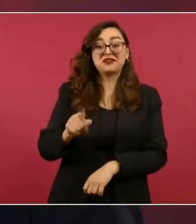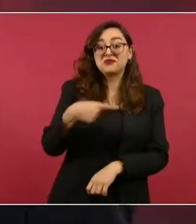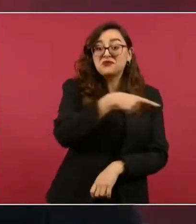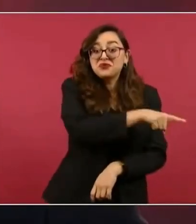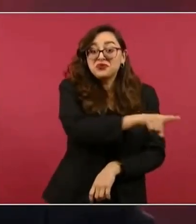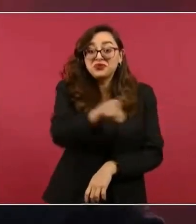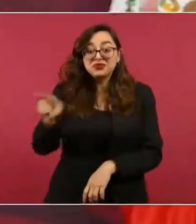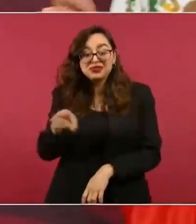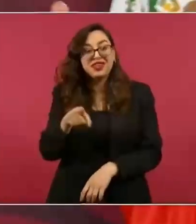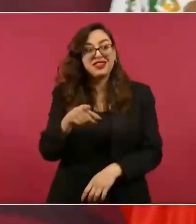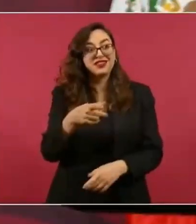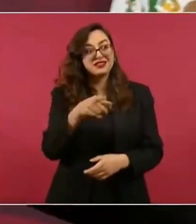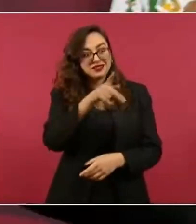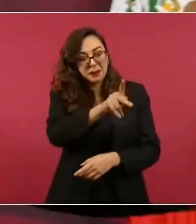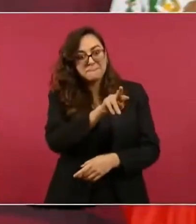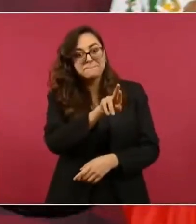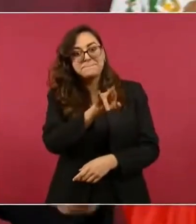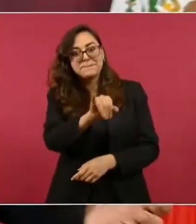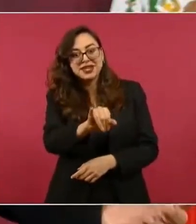de que,